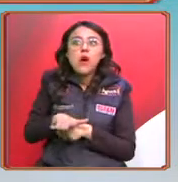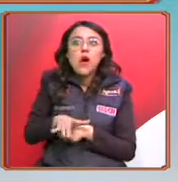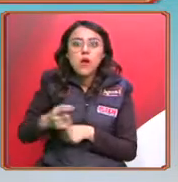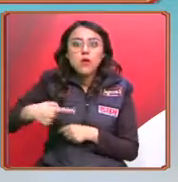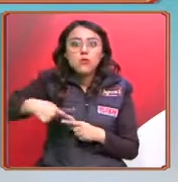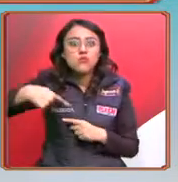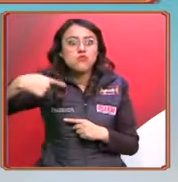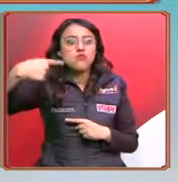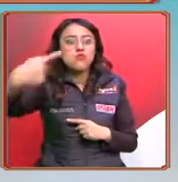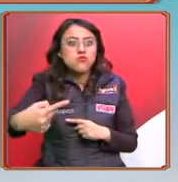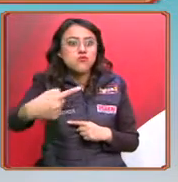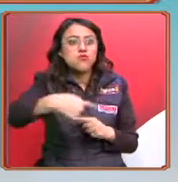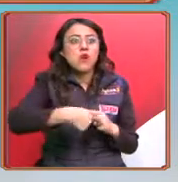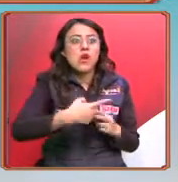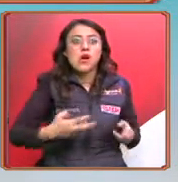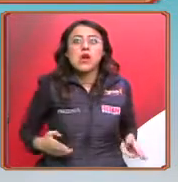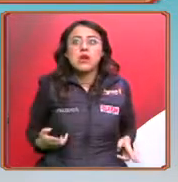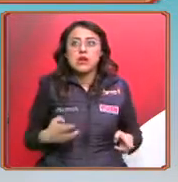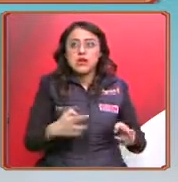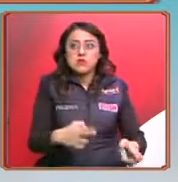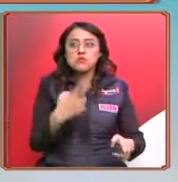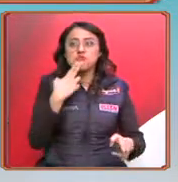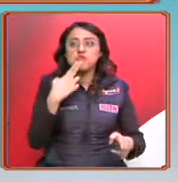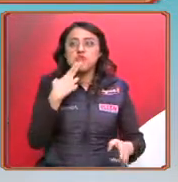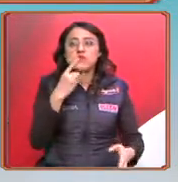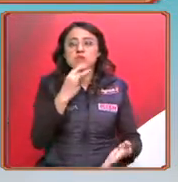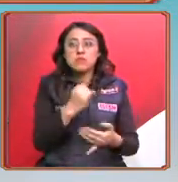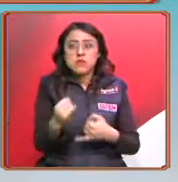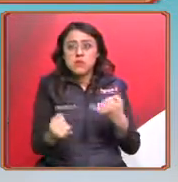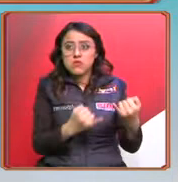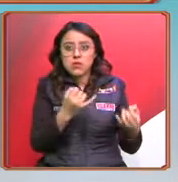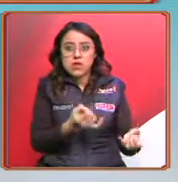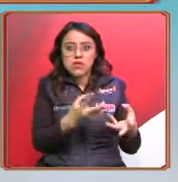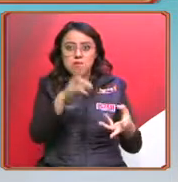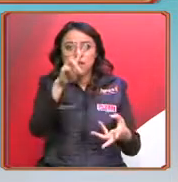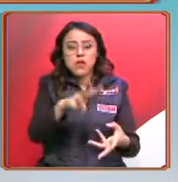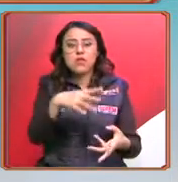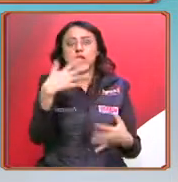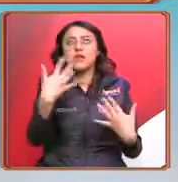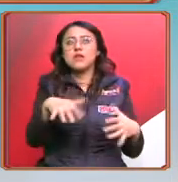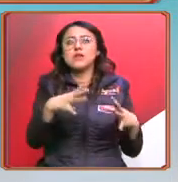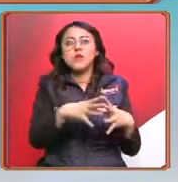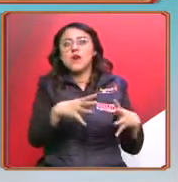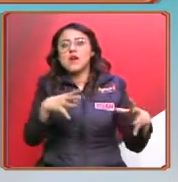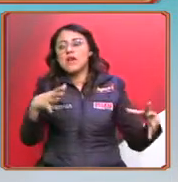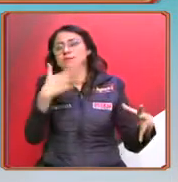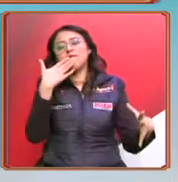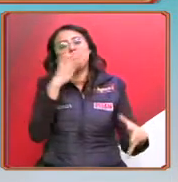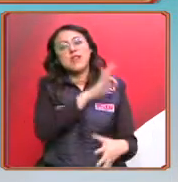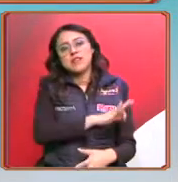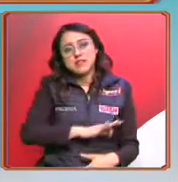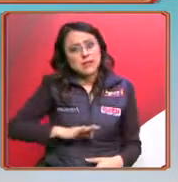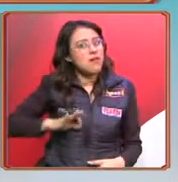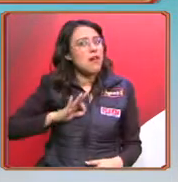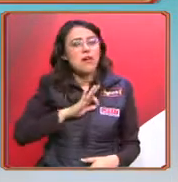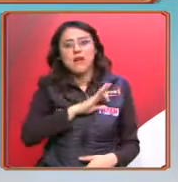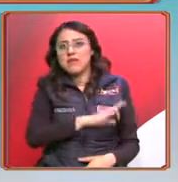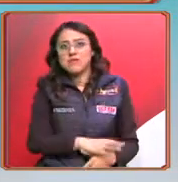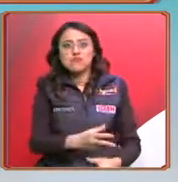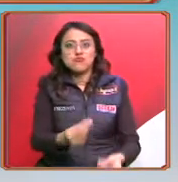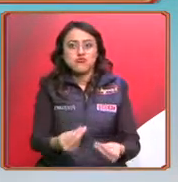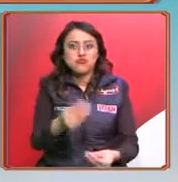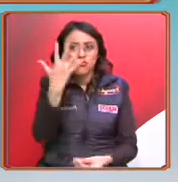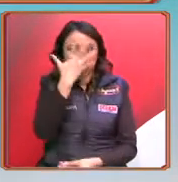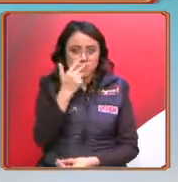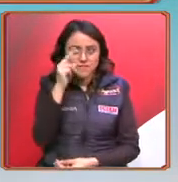como cruzando ríos, nada más atravesando los juguetes, es cuando vi la magnitud, y de veras los felicito porque es algo